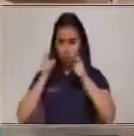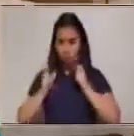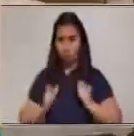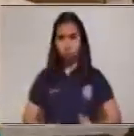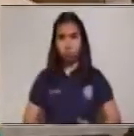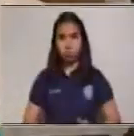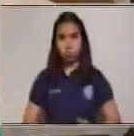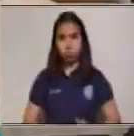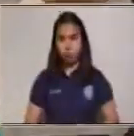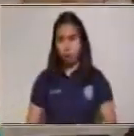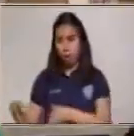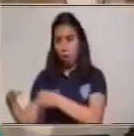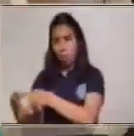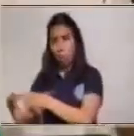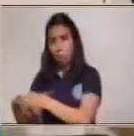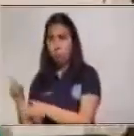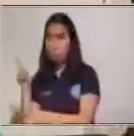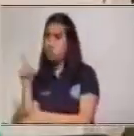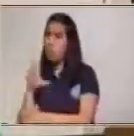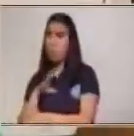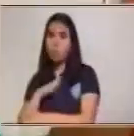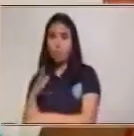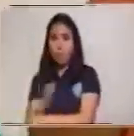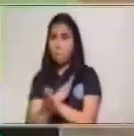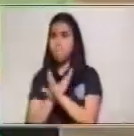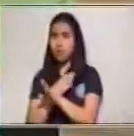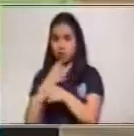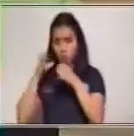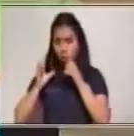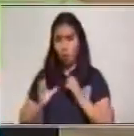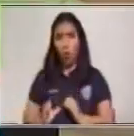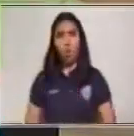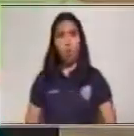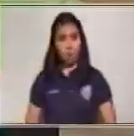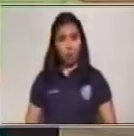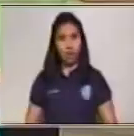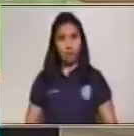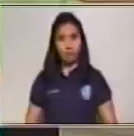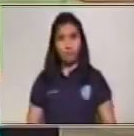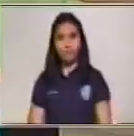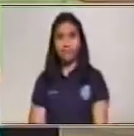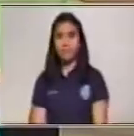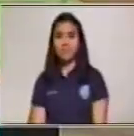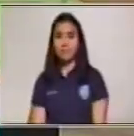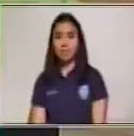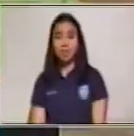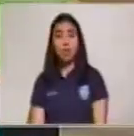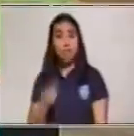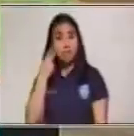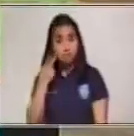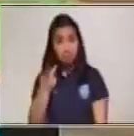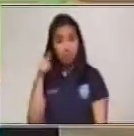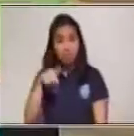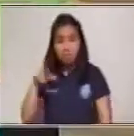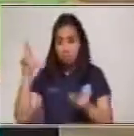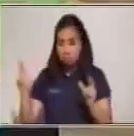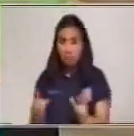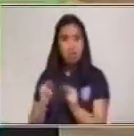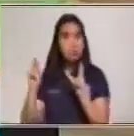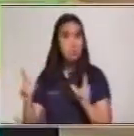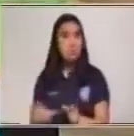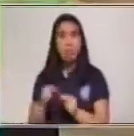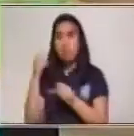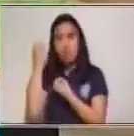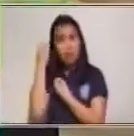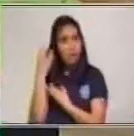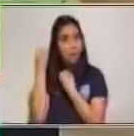que no tienen protección corporal, ¿sí? Observa que aquí vamos sintetizando la información. Puede ser que tal